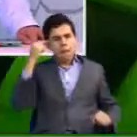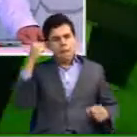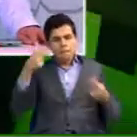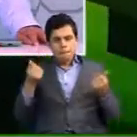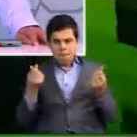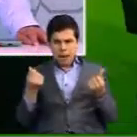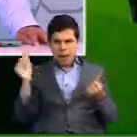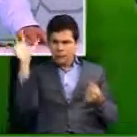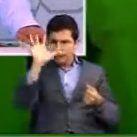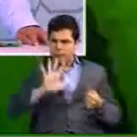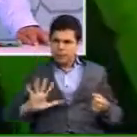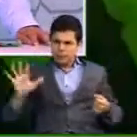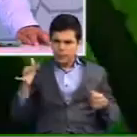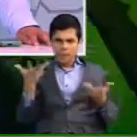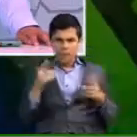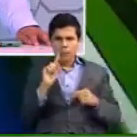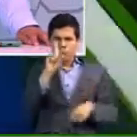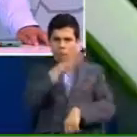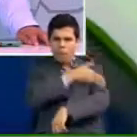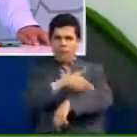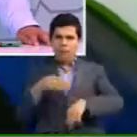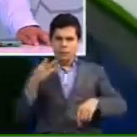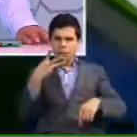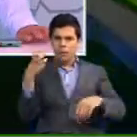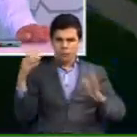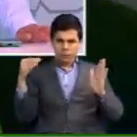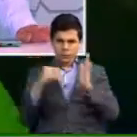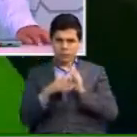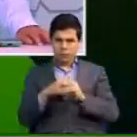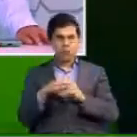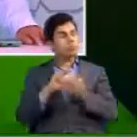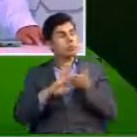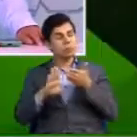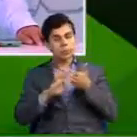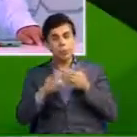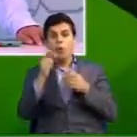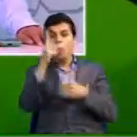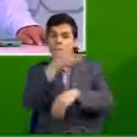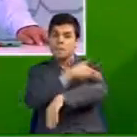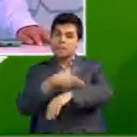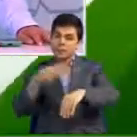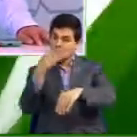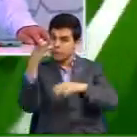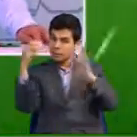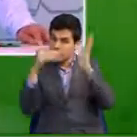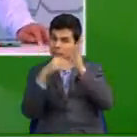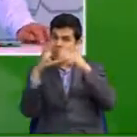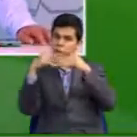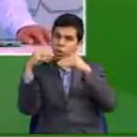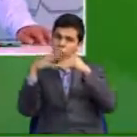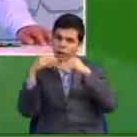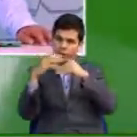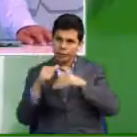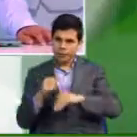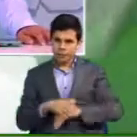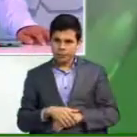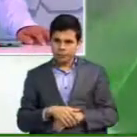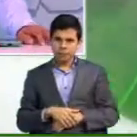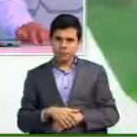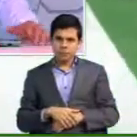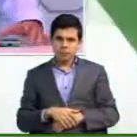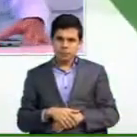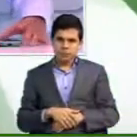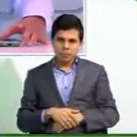regional con más de un millón trescientos mil pesos en dólares por favor eso presidente en los